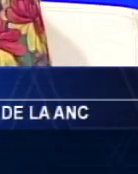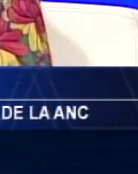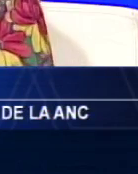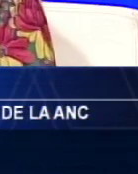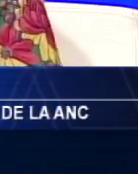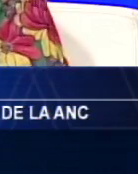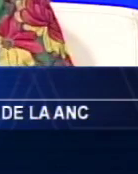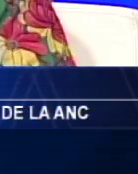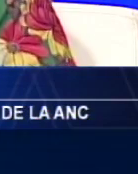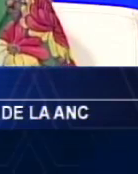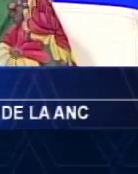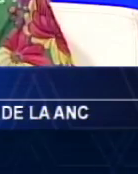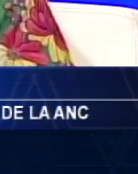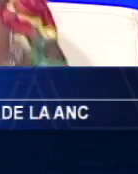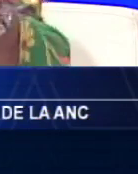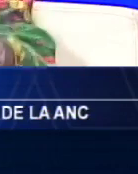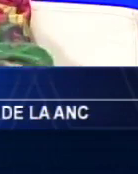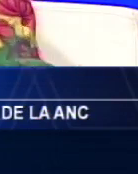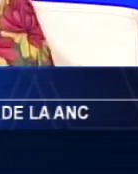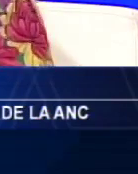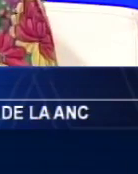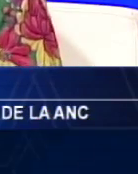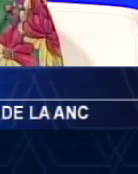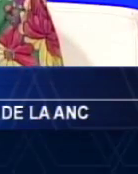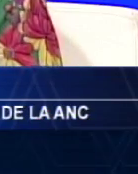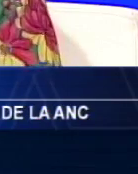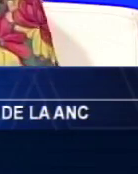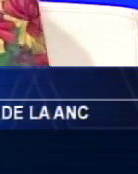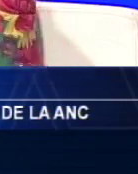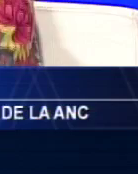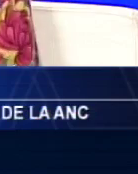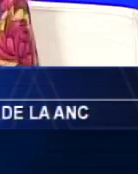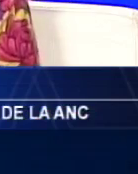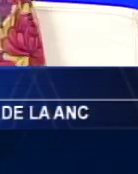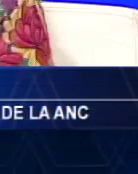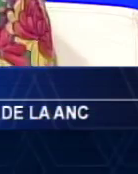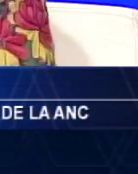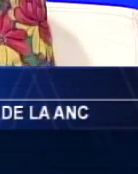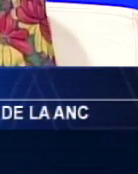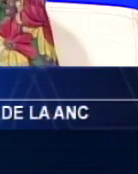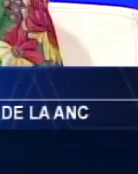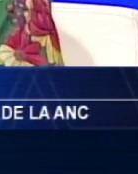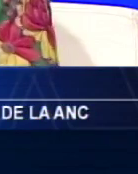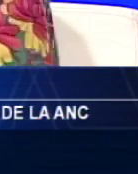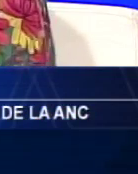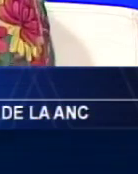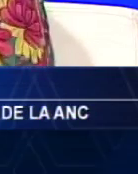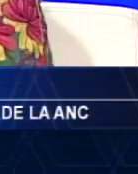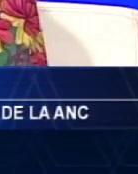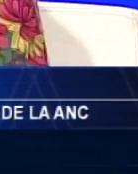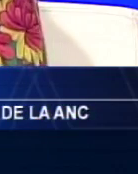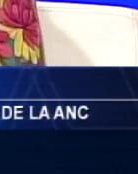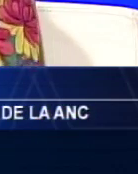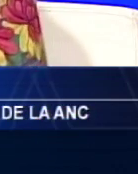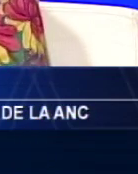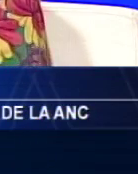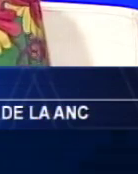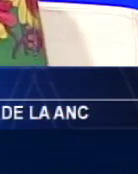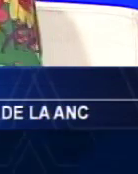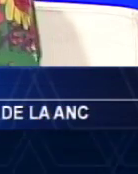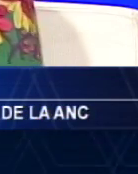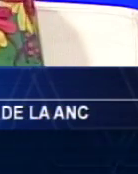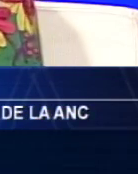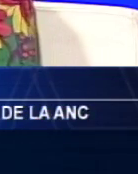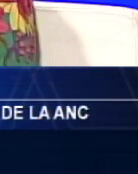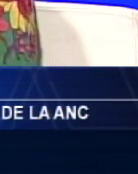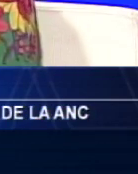hoy, que más bien han subido la edad para pensiones, han bajado las asignaciones para pensiones. Mientras eso ocurre,